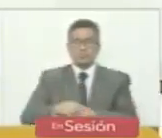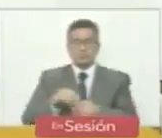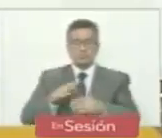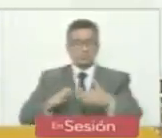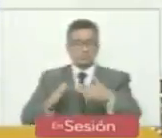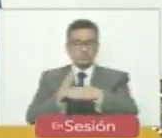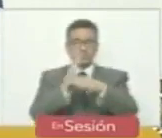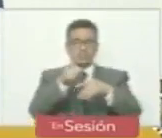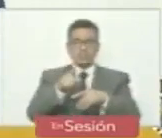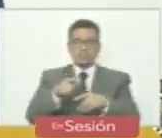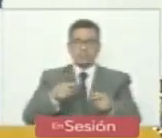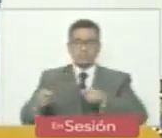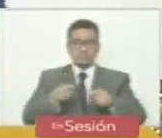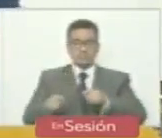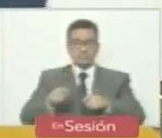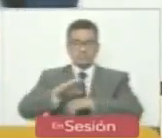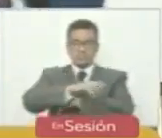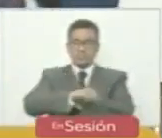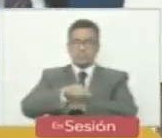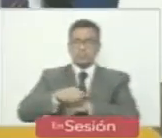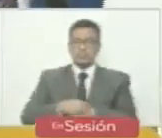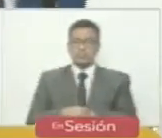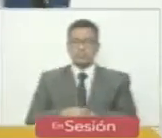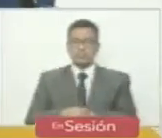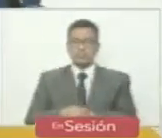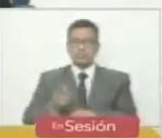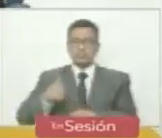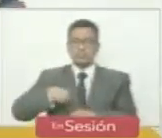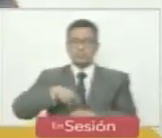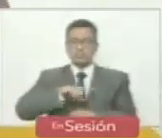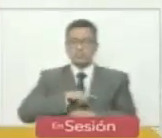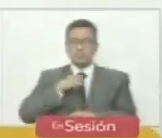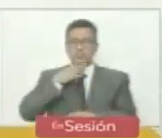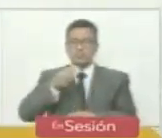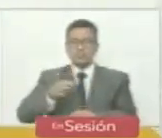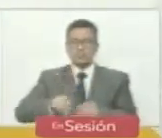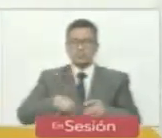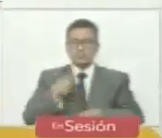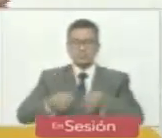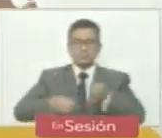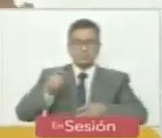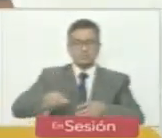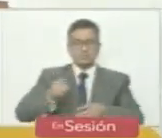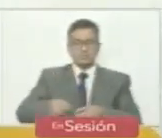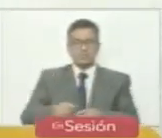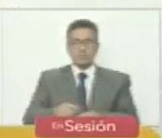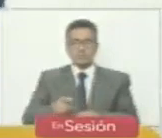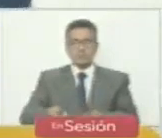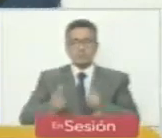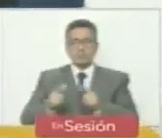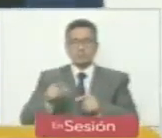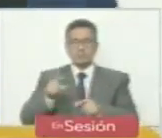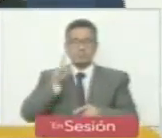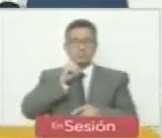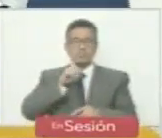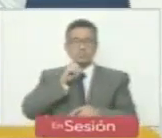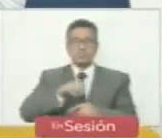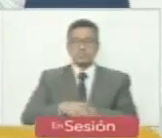bloqueo y en acciones criminales. No, es que el Poder Judicial es autónomo. ¡Eso es mentira!